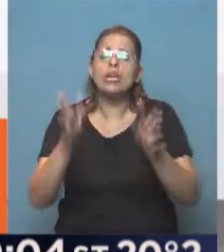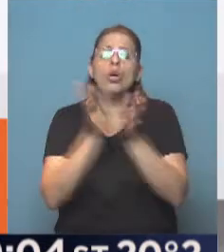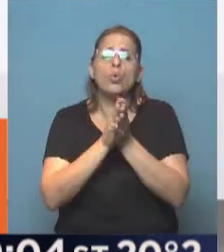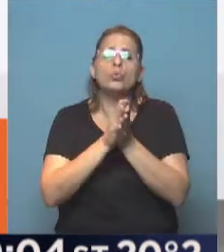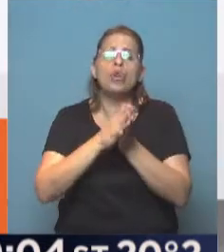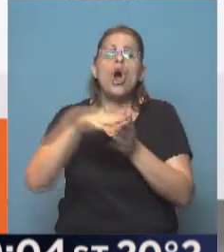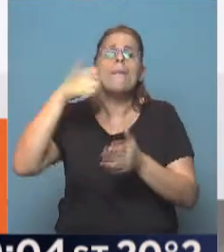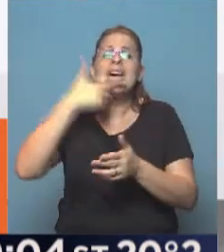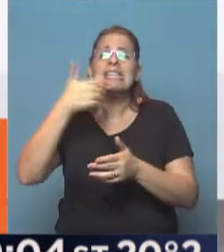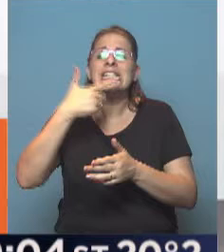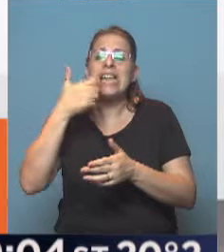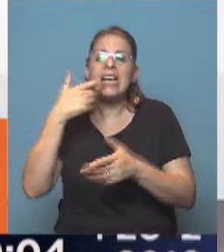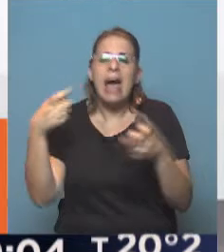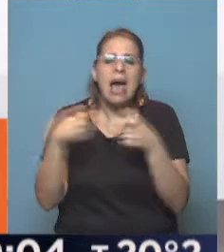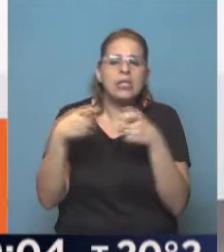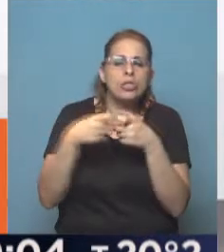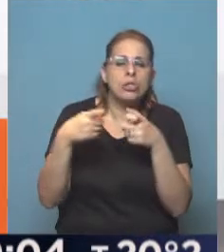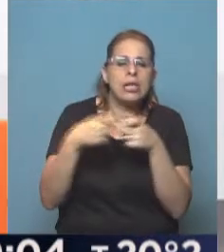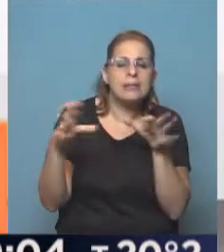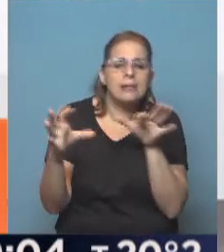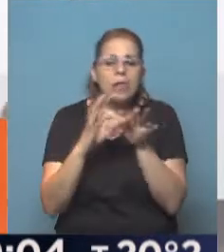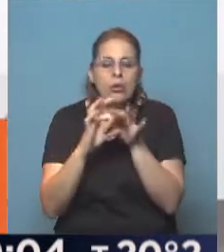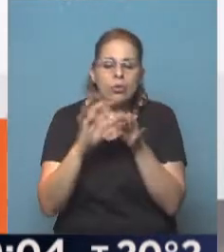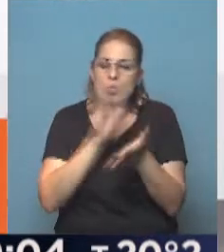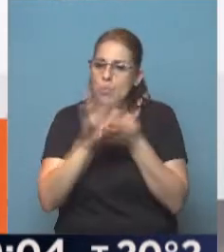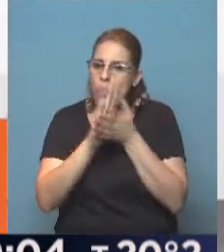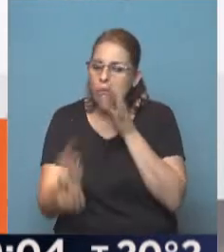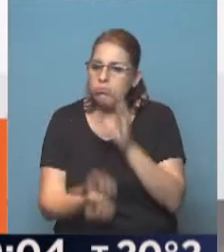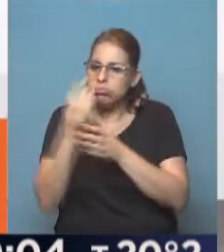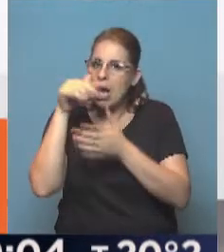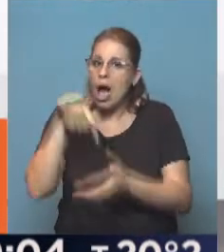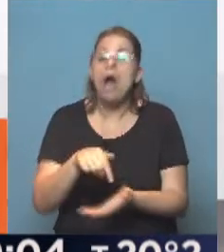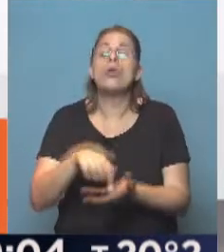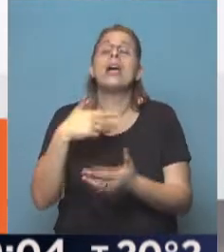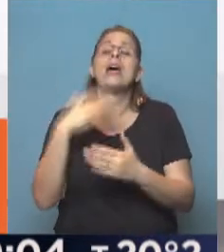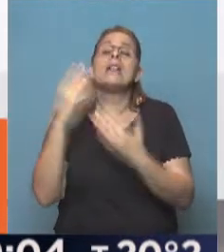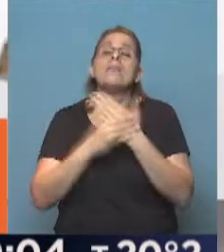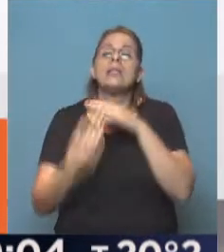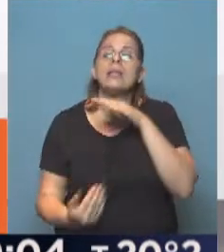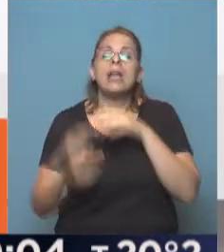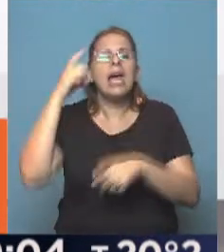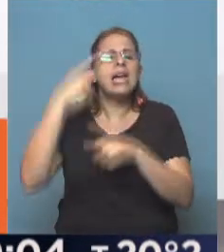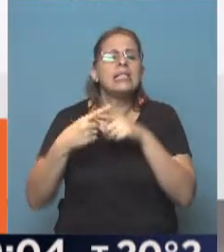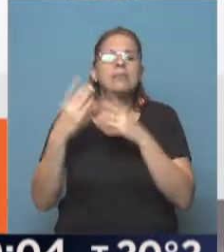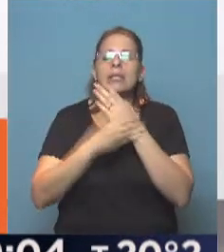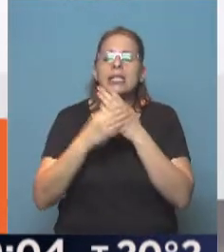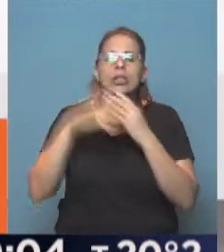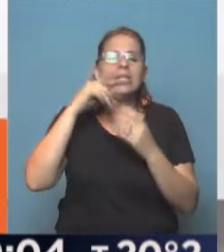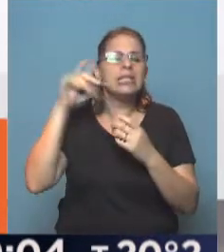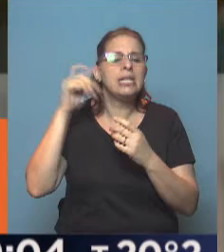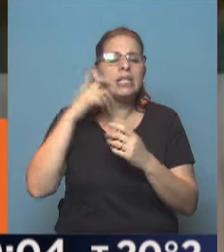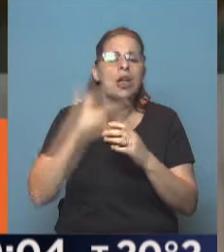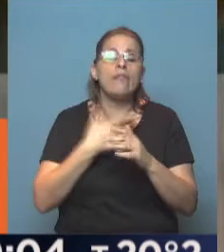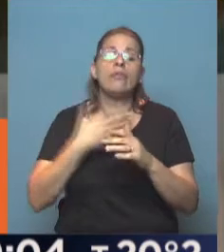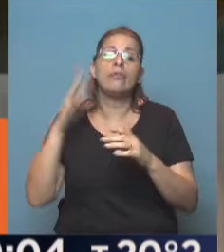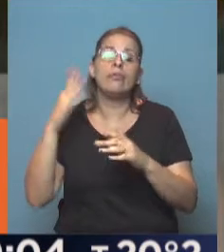Massa, en una alianza novedosa que se ha creado ahora y liderada por el exministro Axel Kicillof,